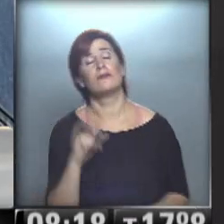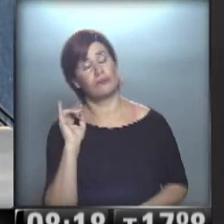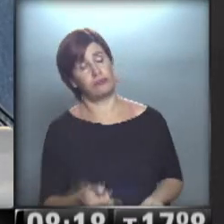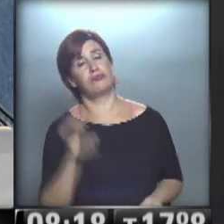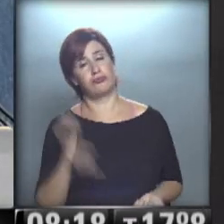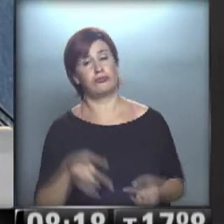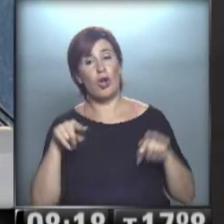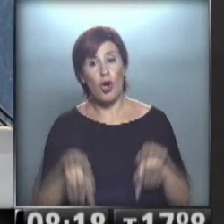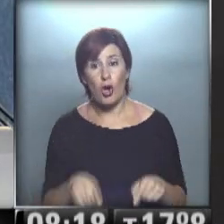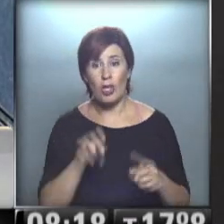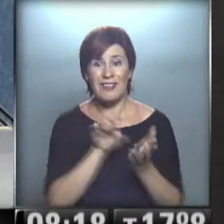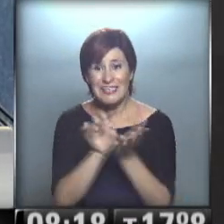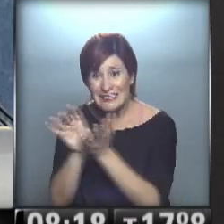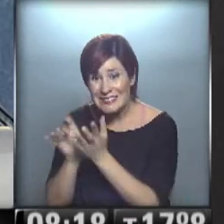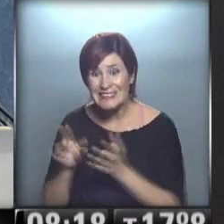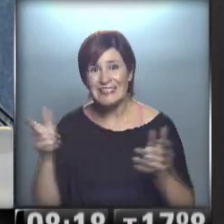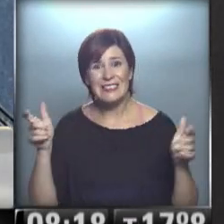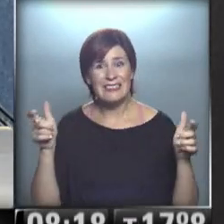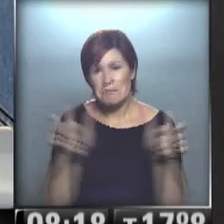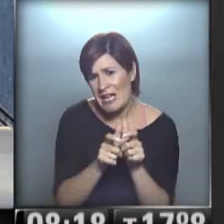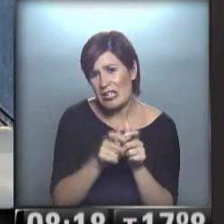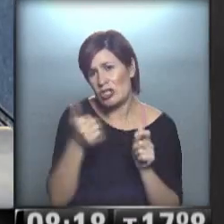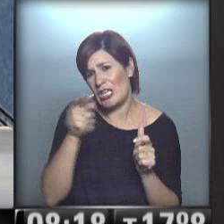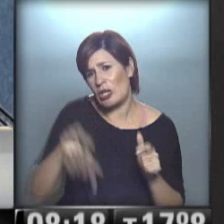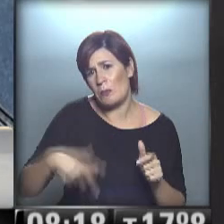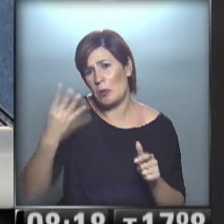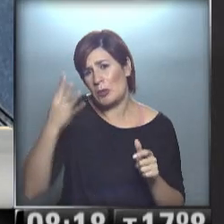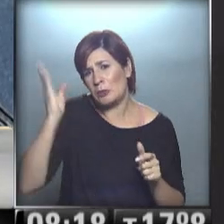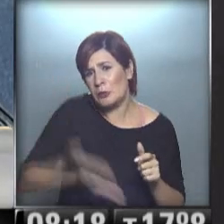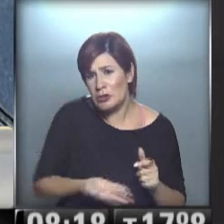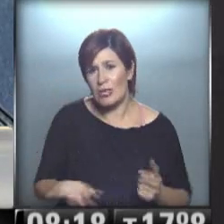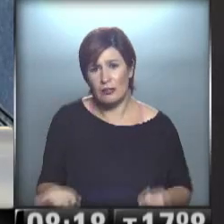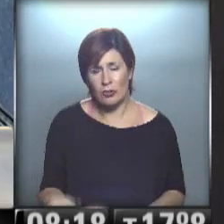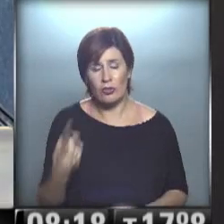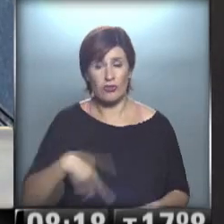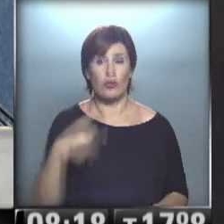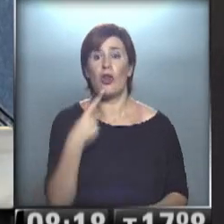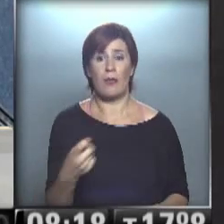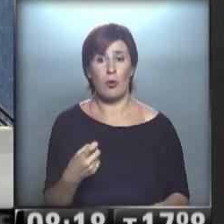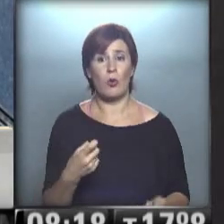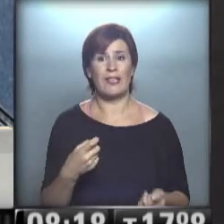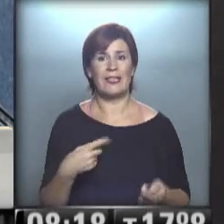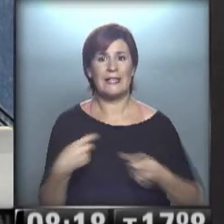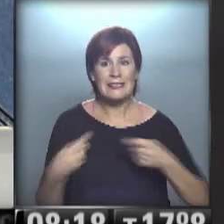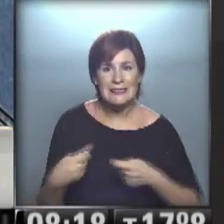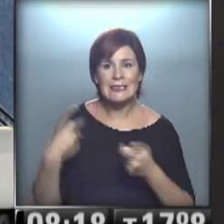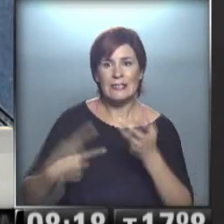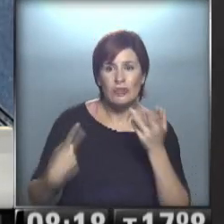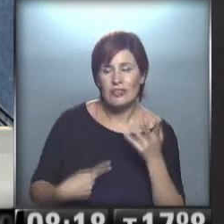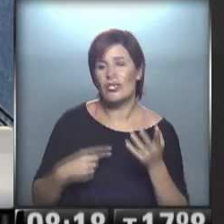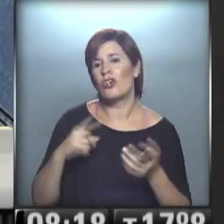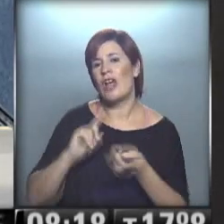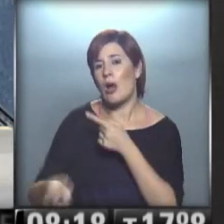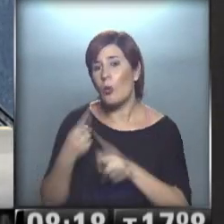tasa de desempleo equivalente al 6,4%. Y nosotros advertimos claramente que todo proceso de negociación en paritarias